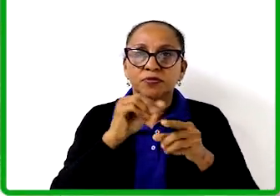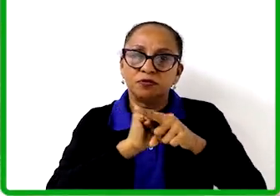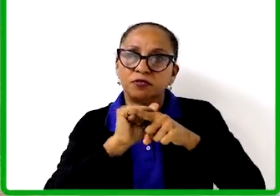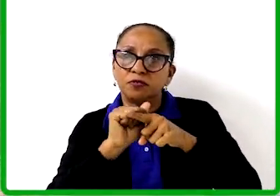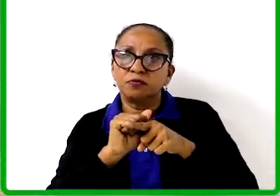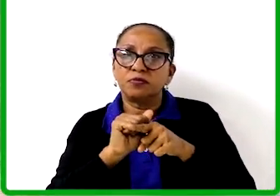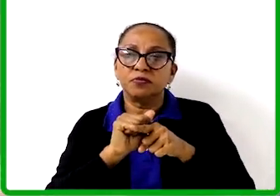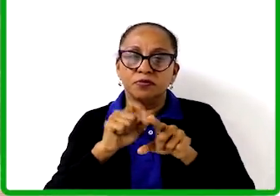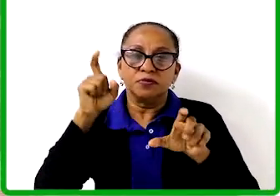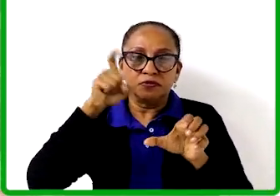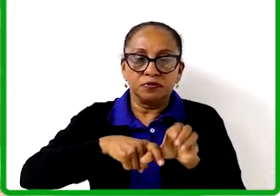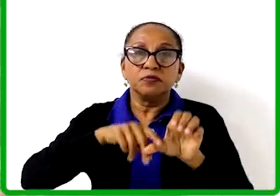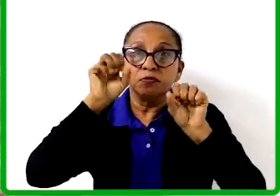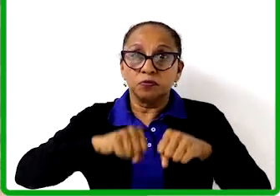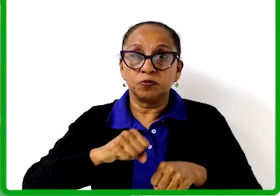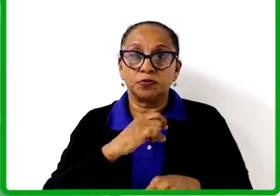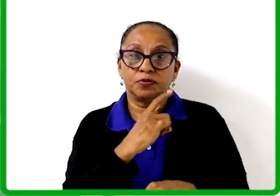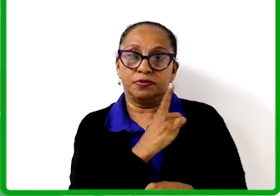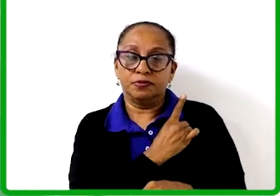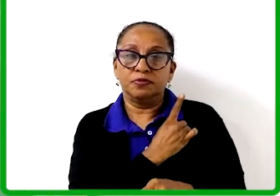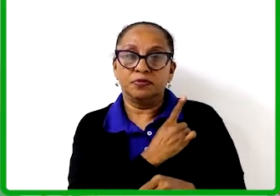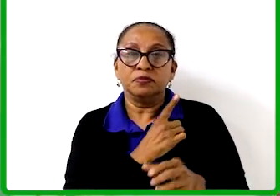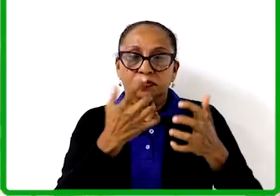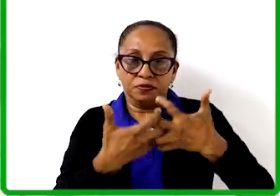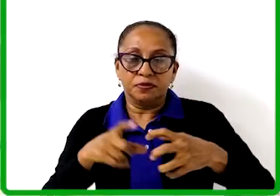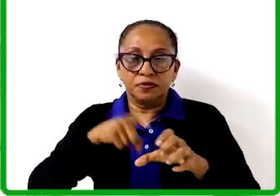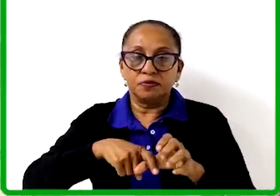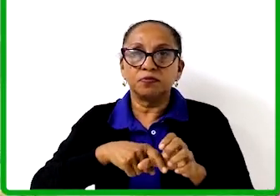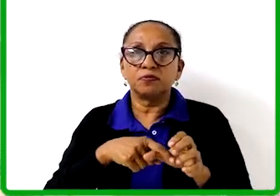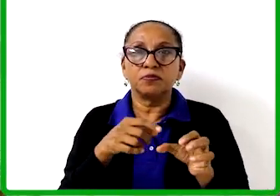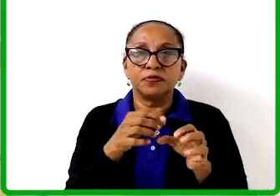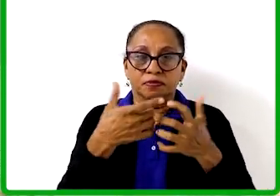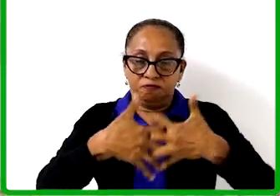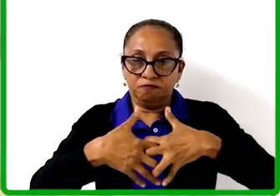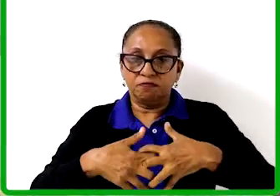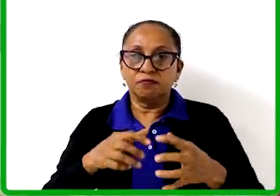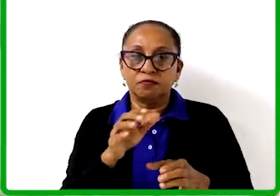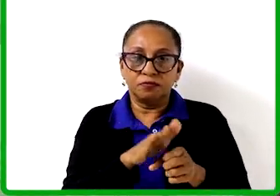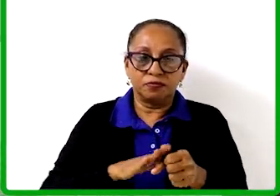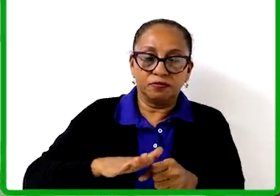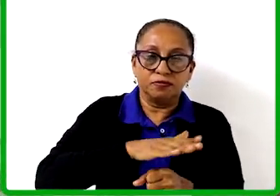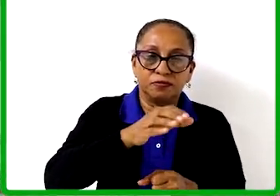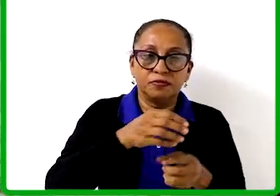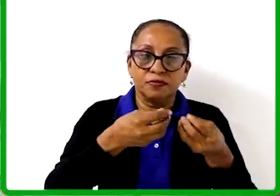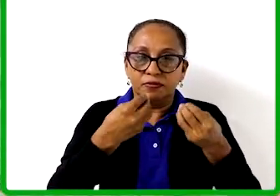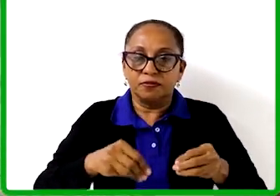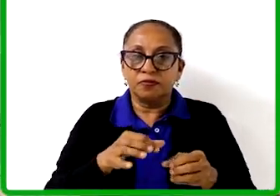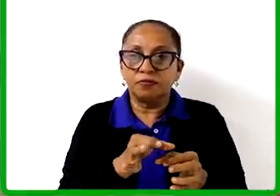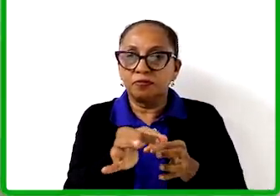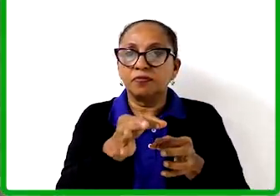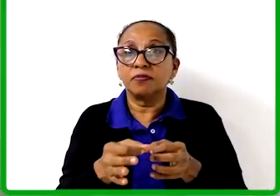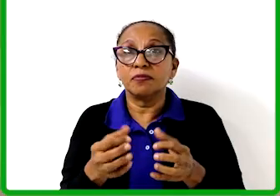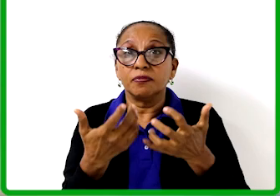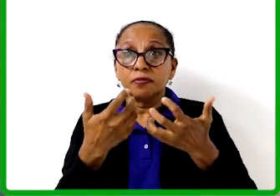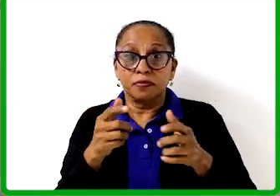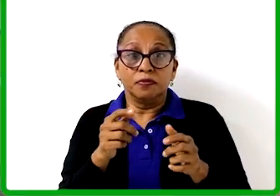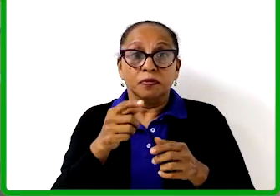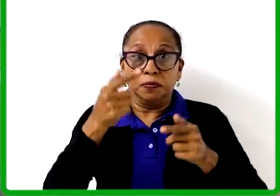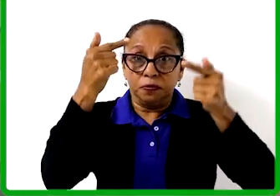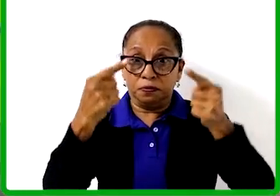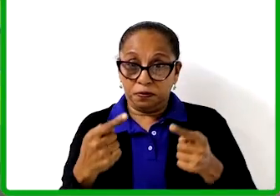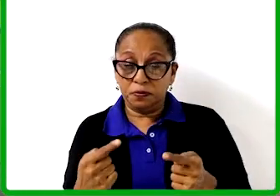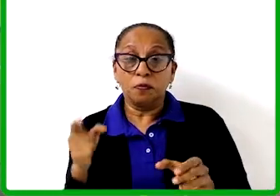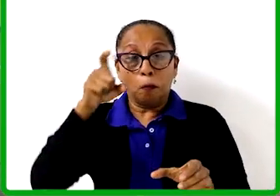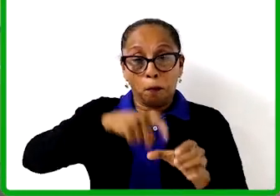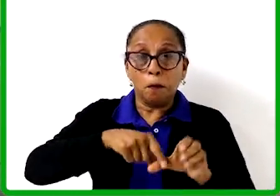convenios empresariales donde donde podrás realizar tu práctica o pas antidad profesional en reconocidas empresas de la región Contamos con